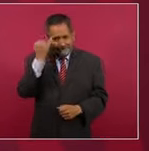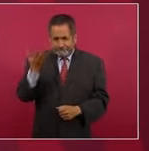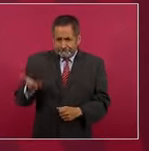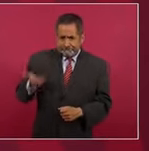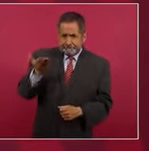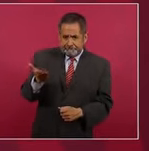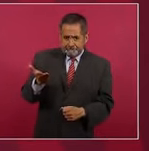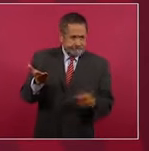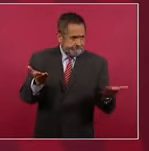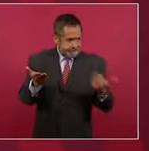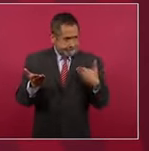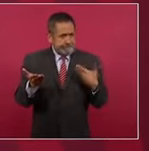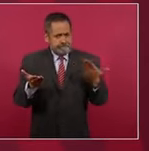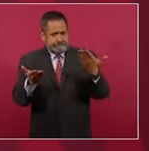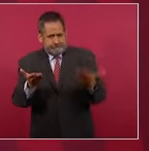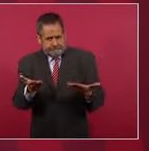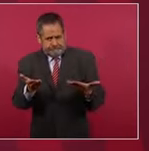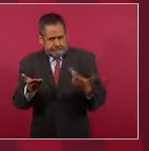haya debate,